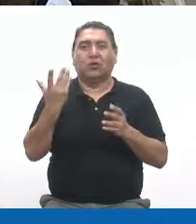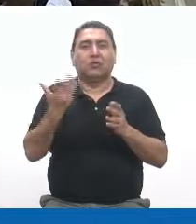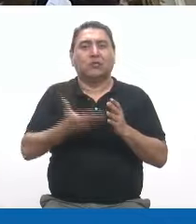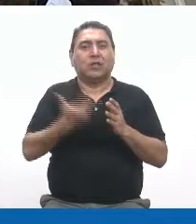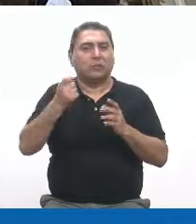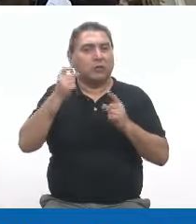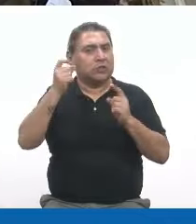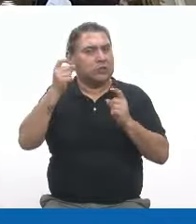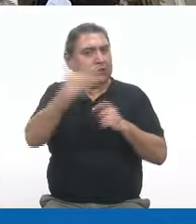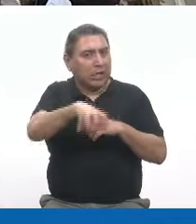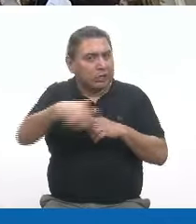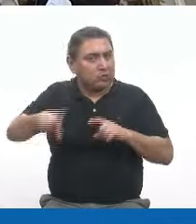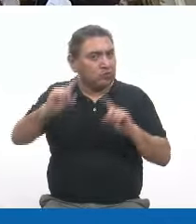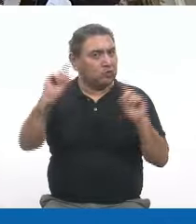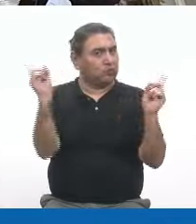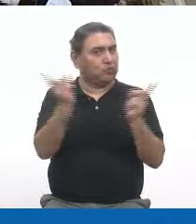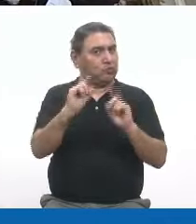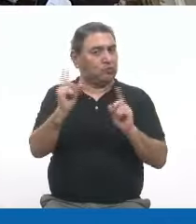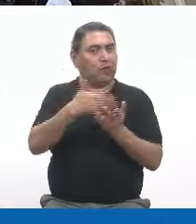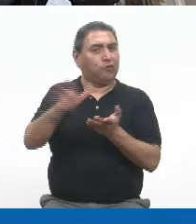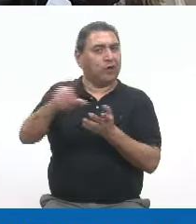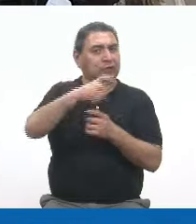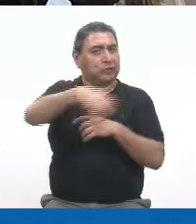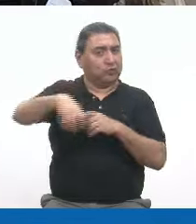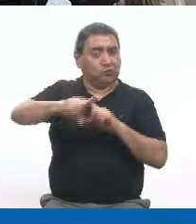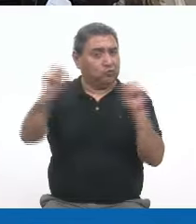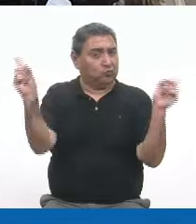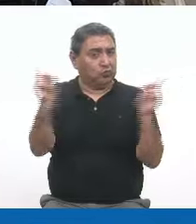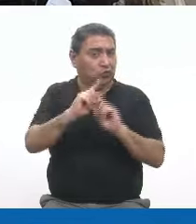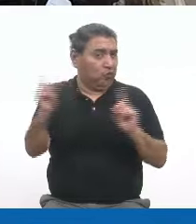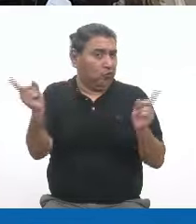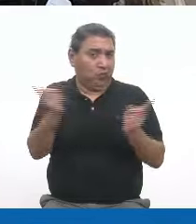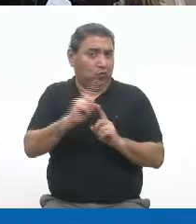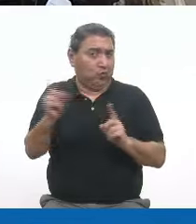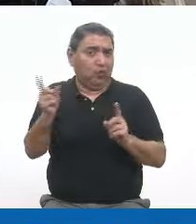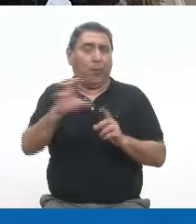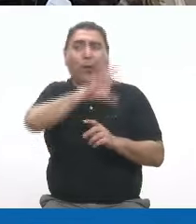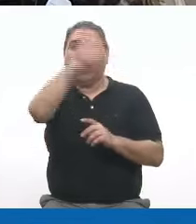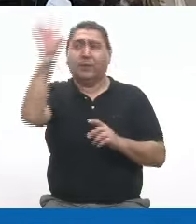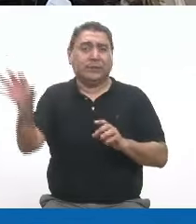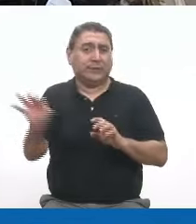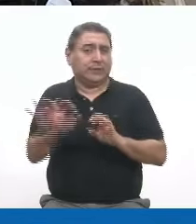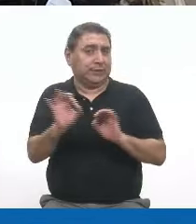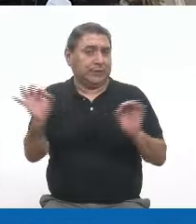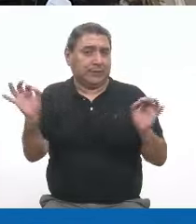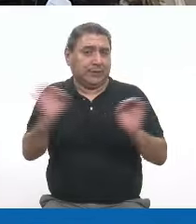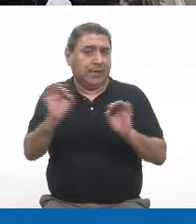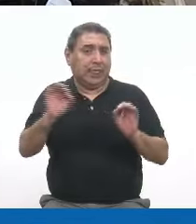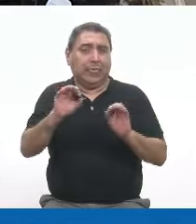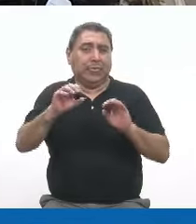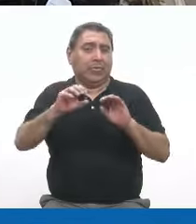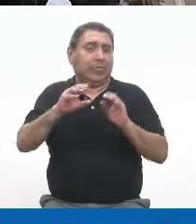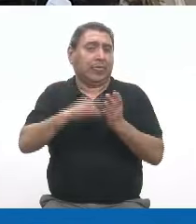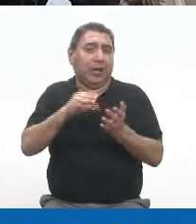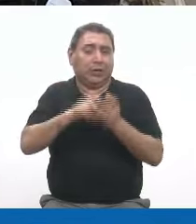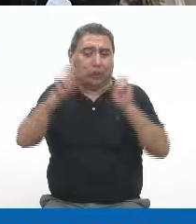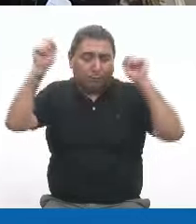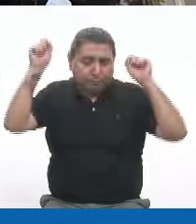sector, no excluyamos ninguna provincia, ningún territorio de la